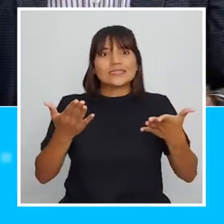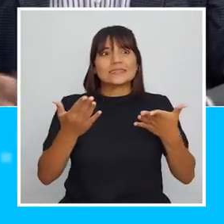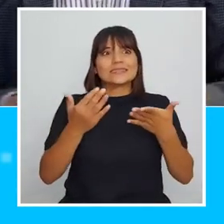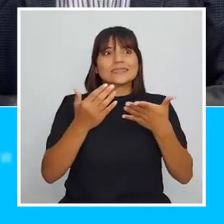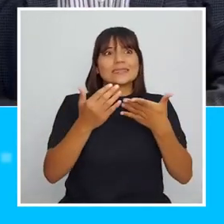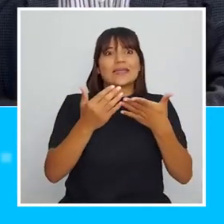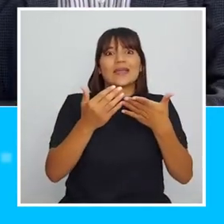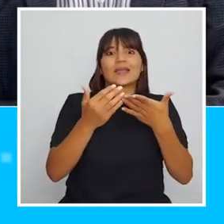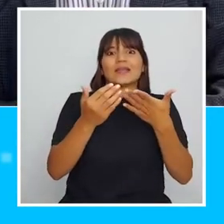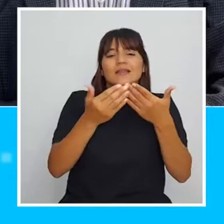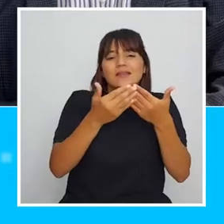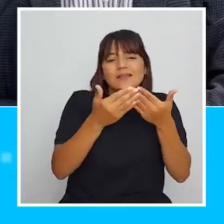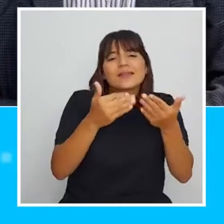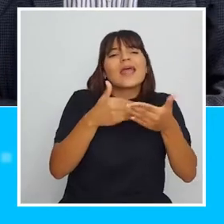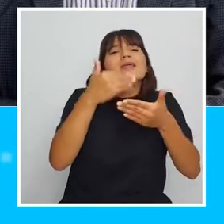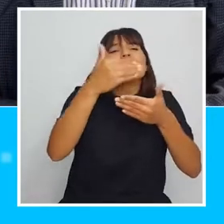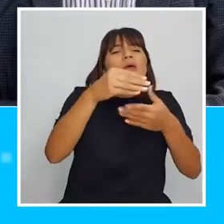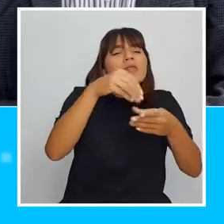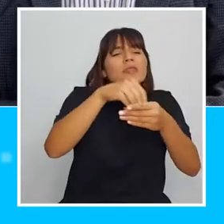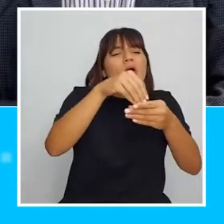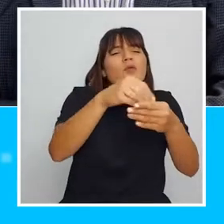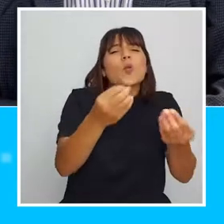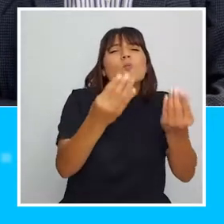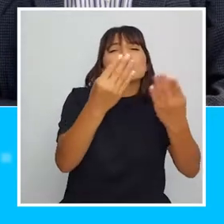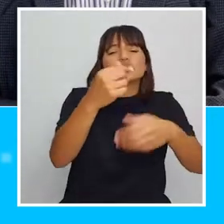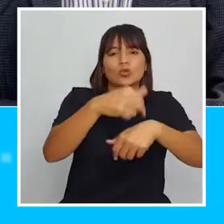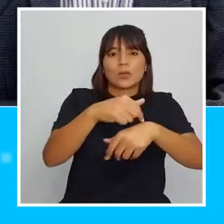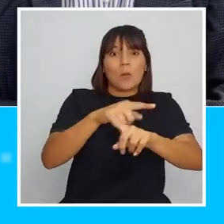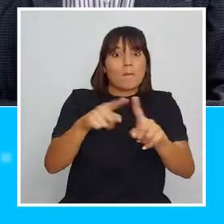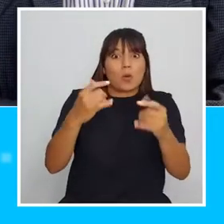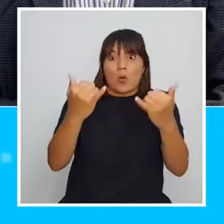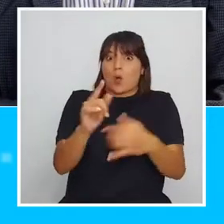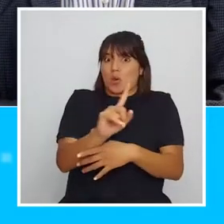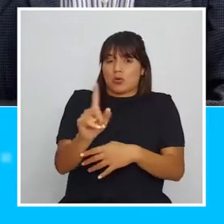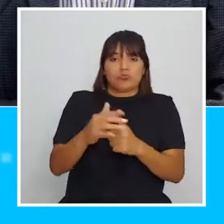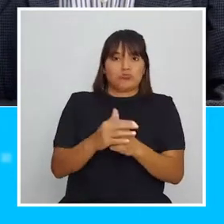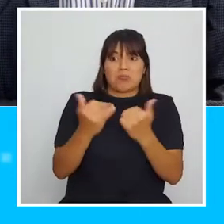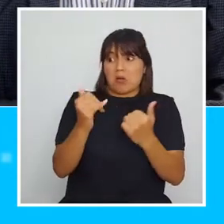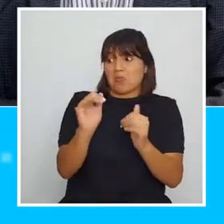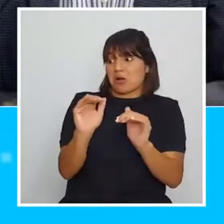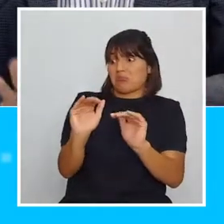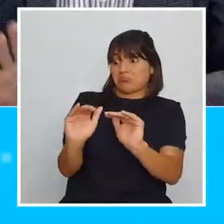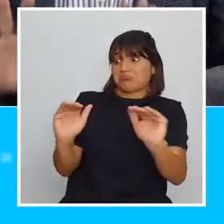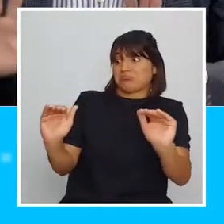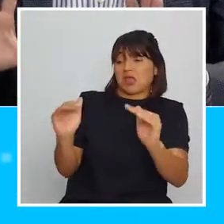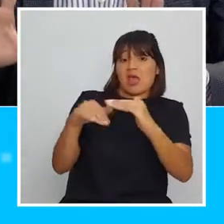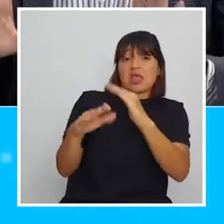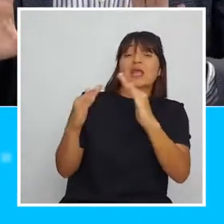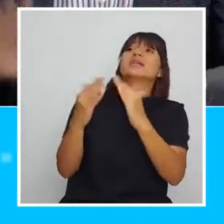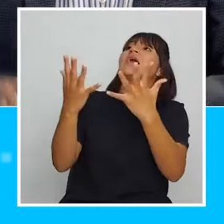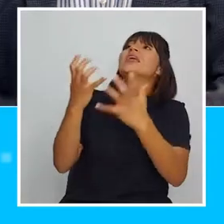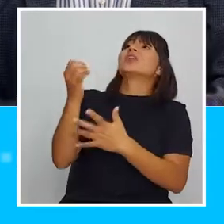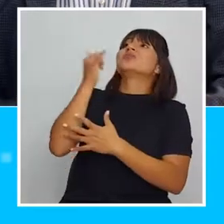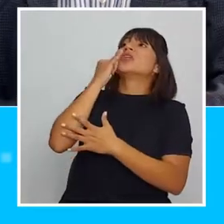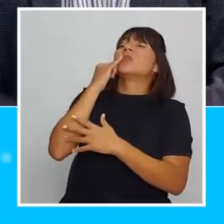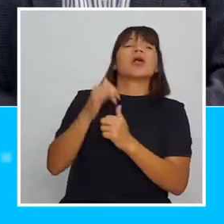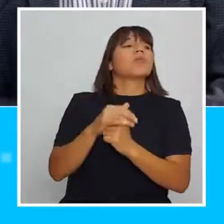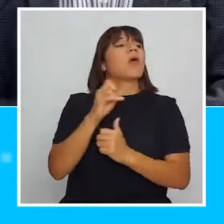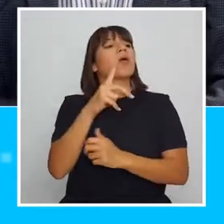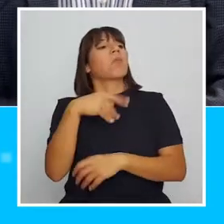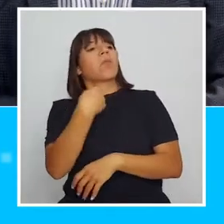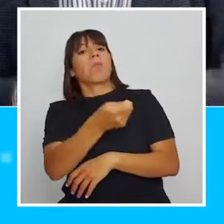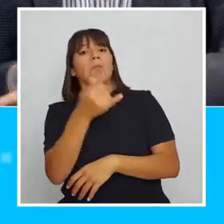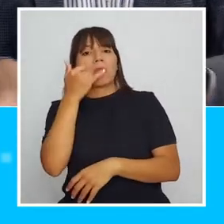no, hoy en día es muy sencillo. Hoy en día prácticamente los chiquillos de la casa piden el celular y nada más es cuestión de salir y se